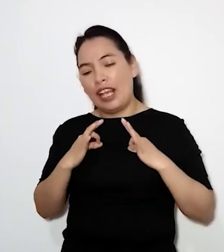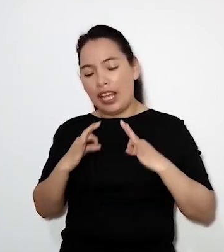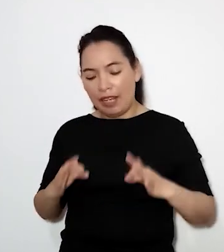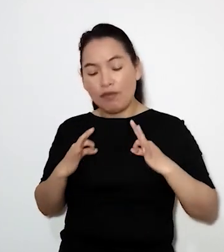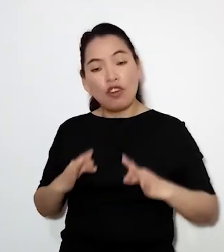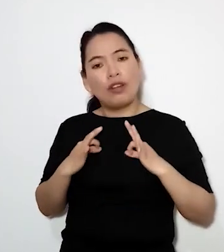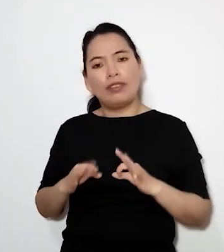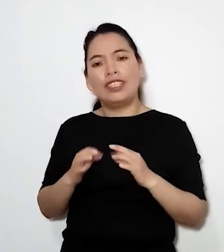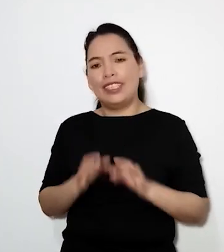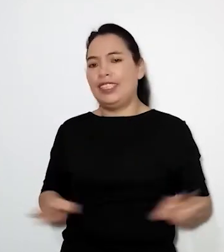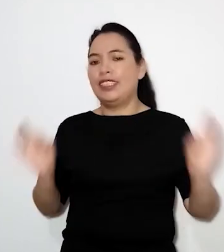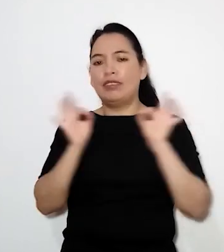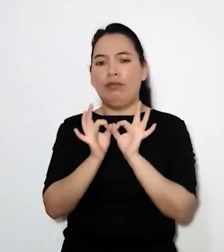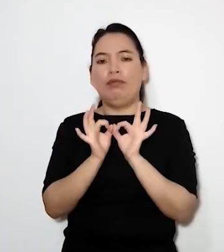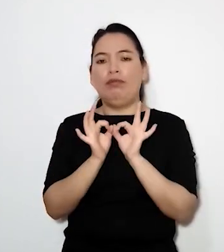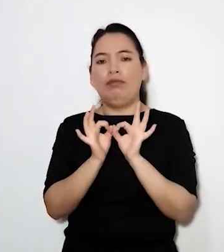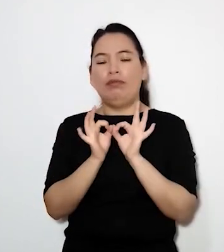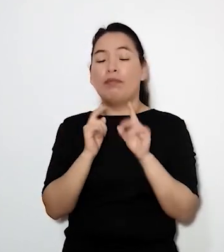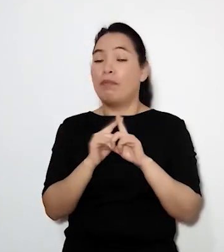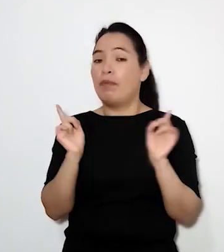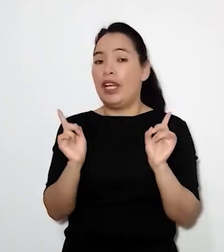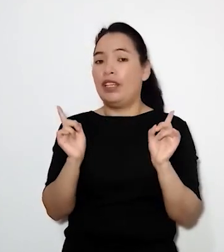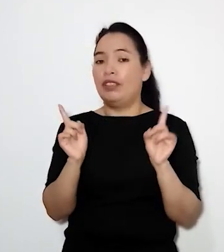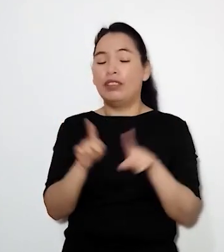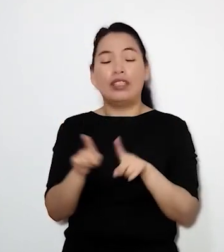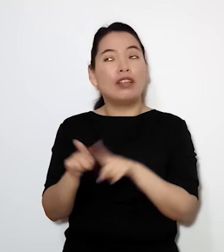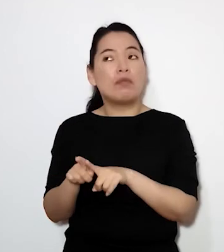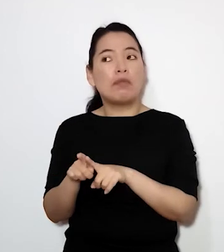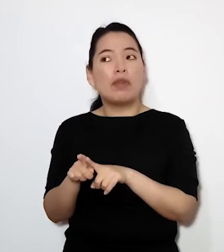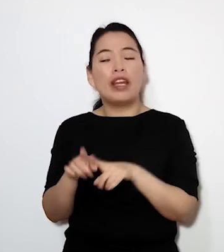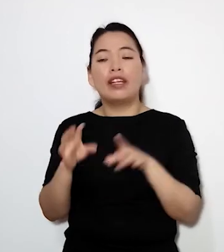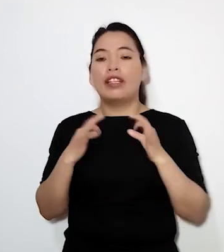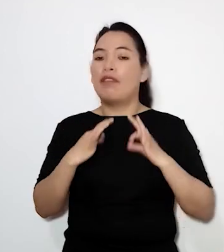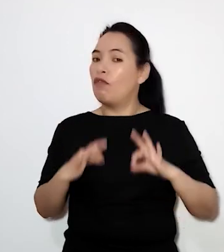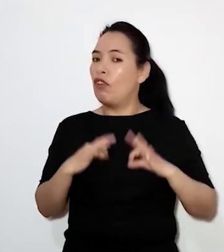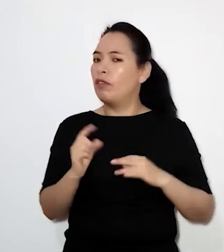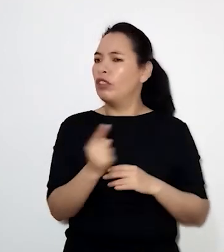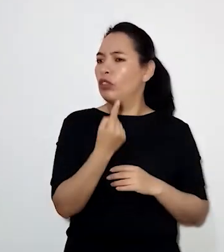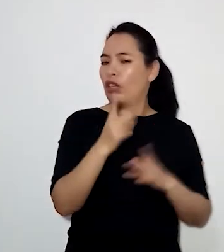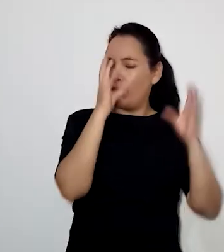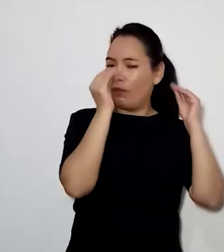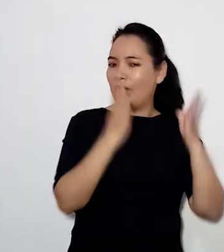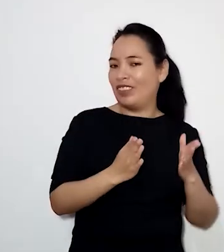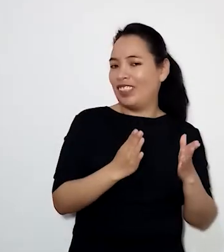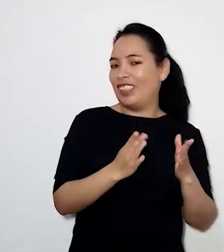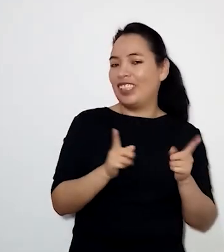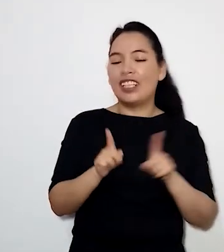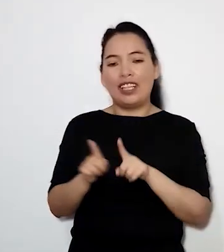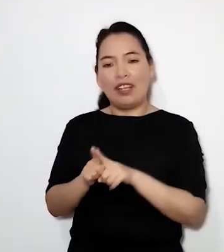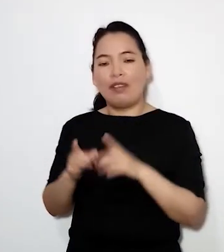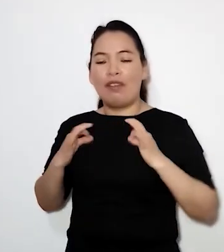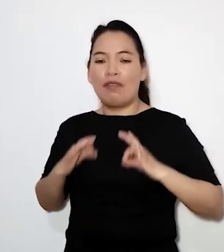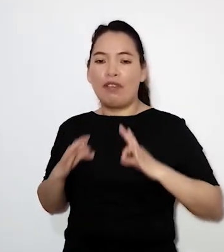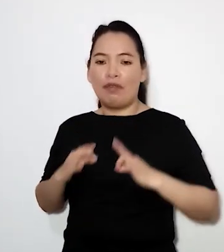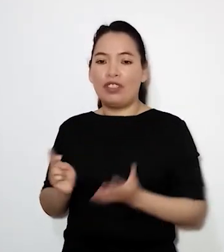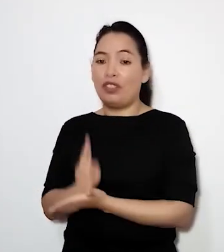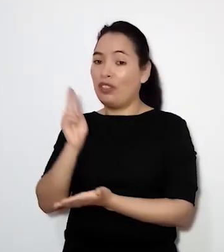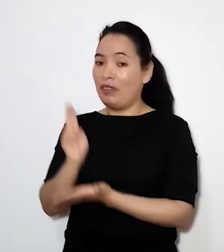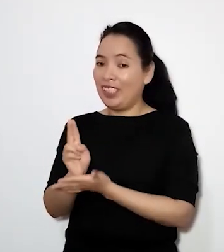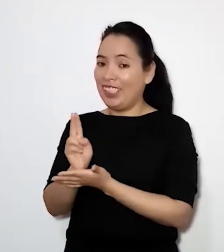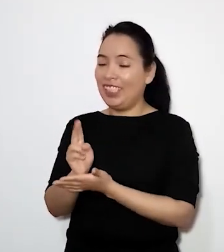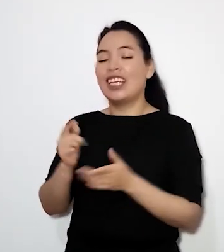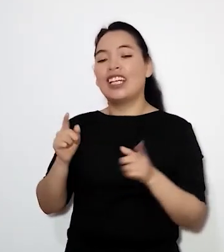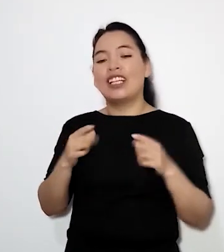pero habrá que pensar, ¿no? La formación no solamente de los maestros, la formación se tiene que dar en las universidades, la formación es para los arquitectos, es para